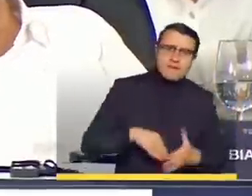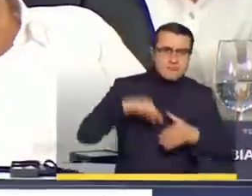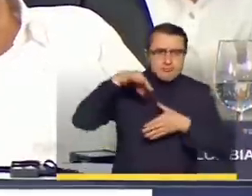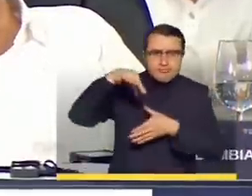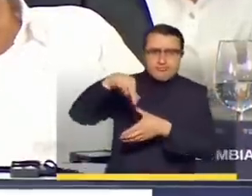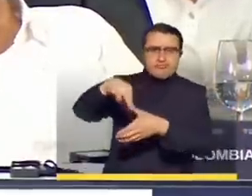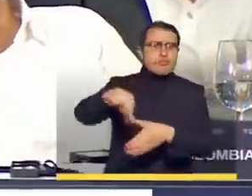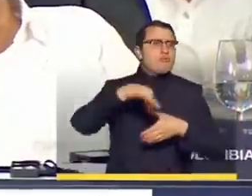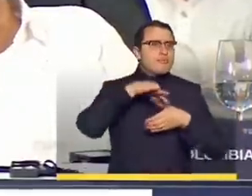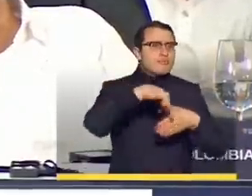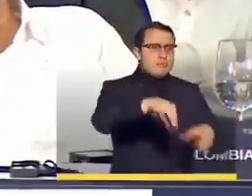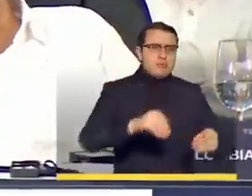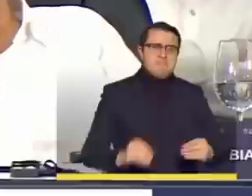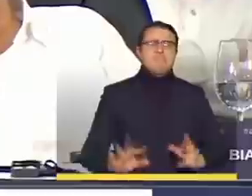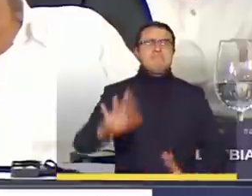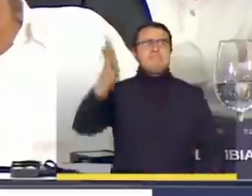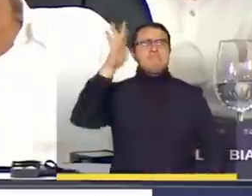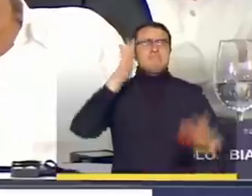Significa también